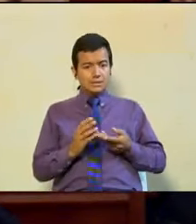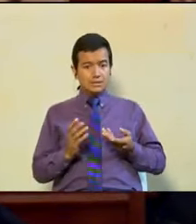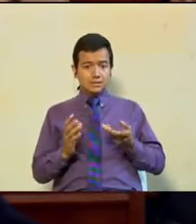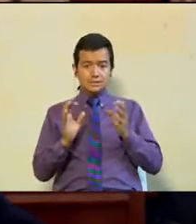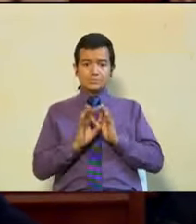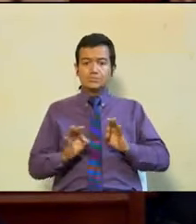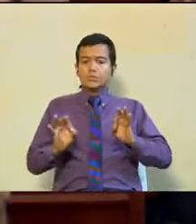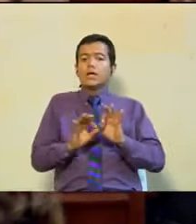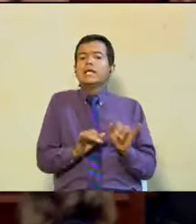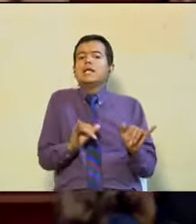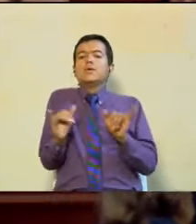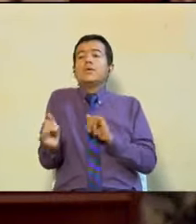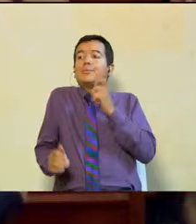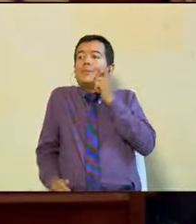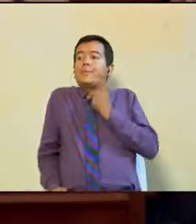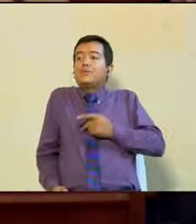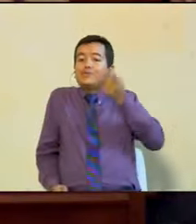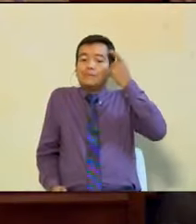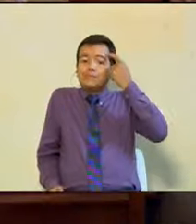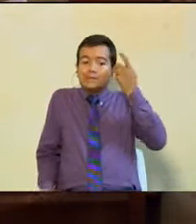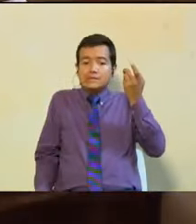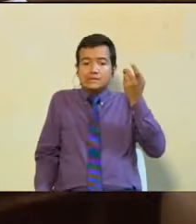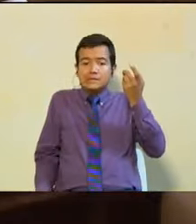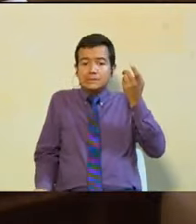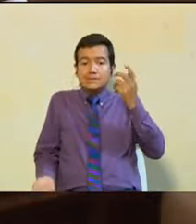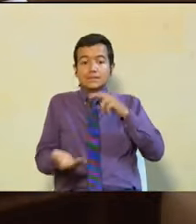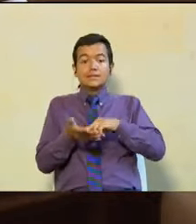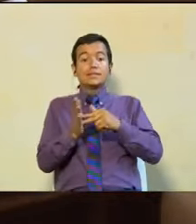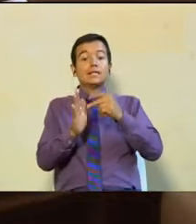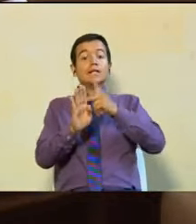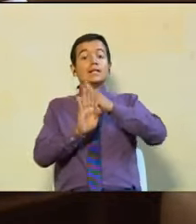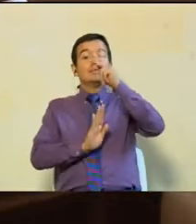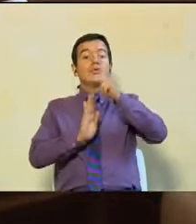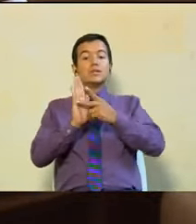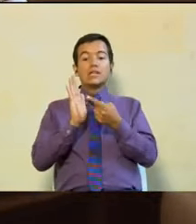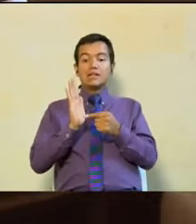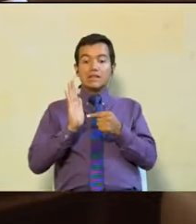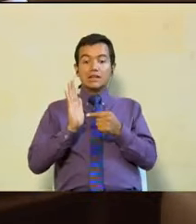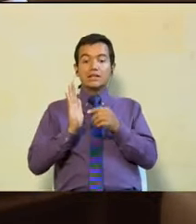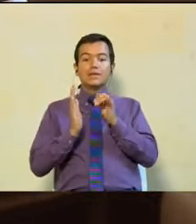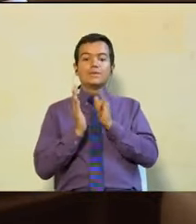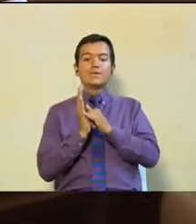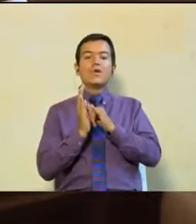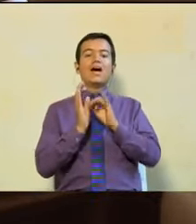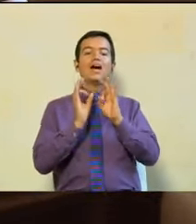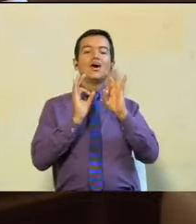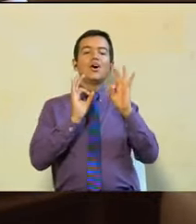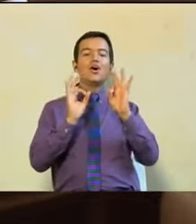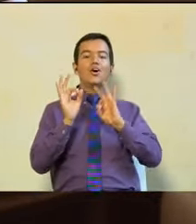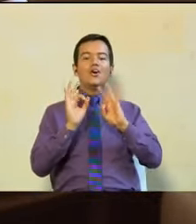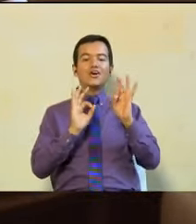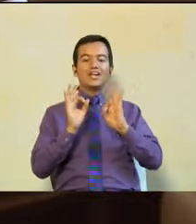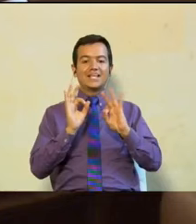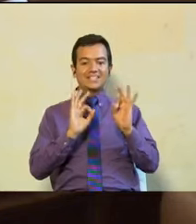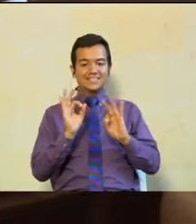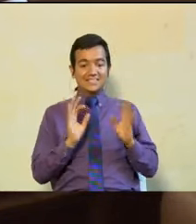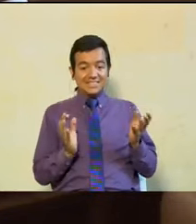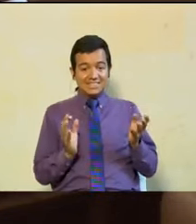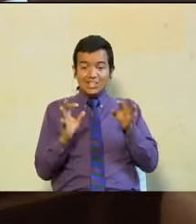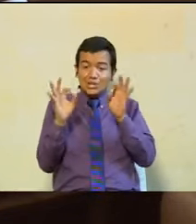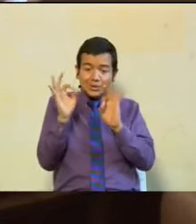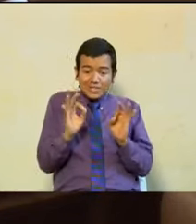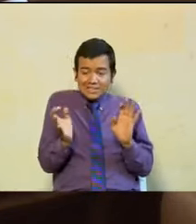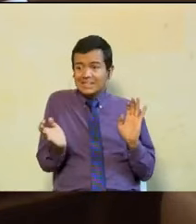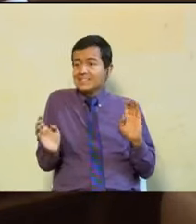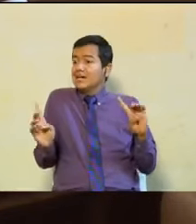sentido común se trata de este proyecto de organizar las cosas no es otra cosa diferente